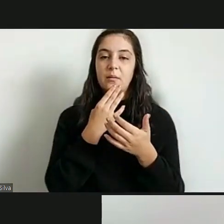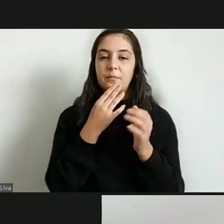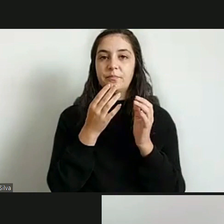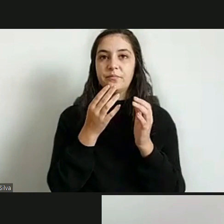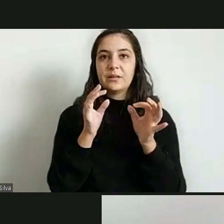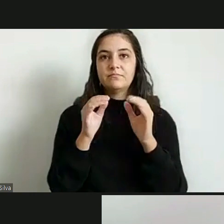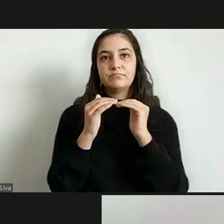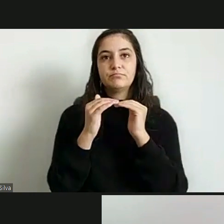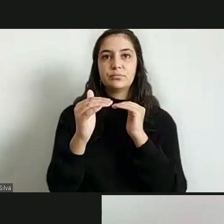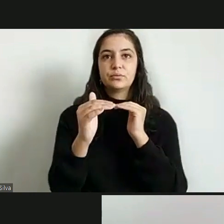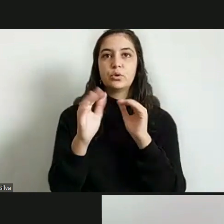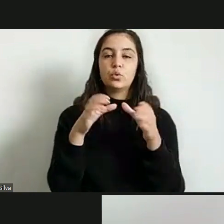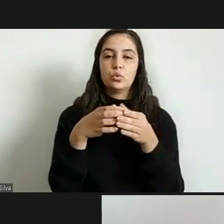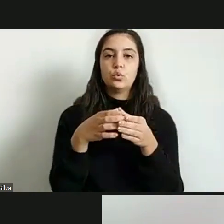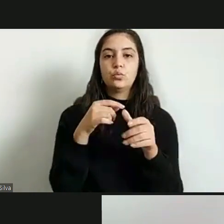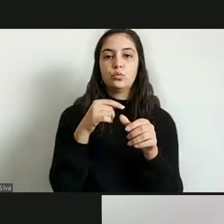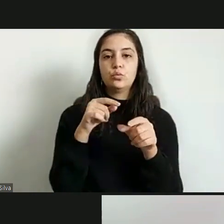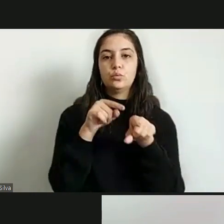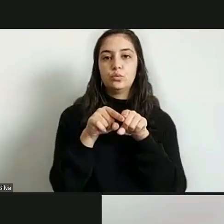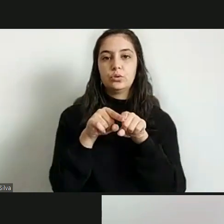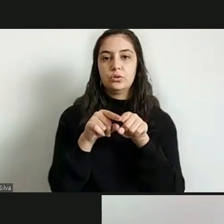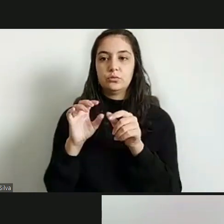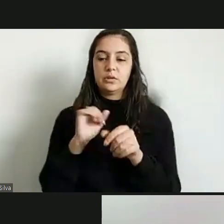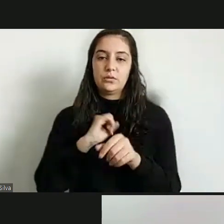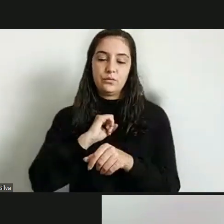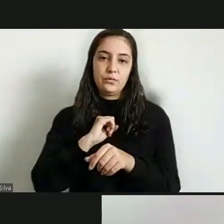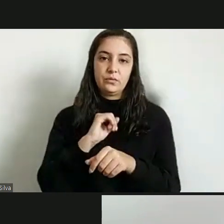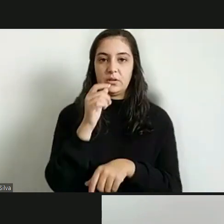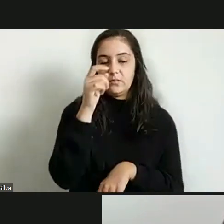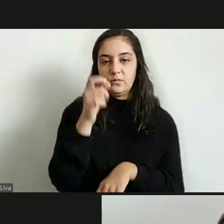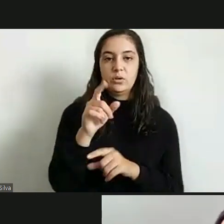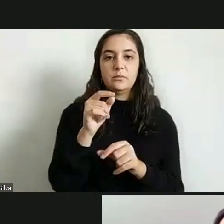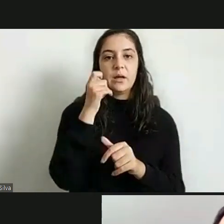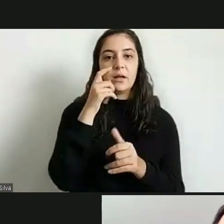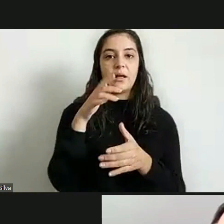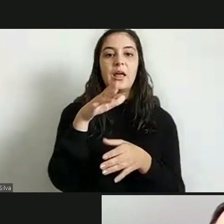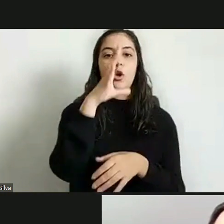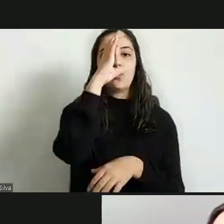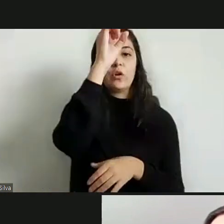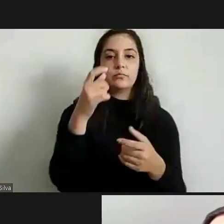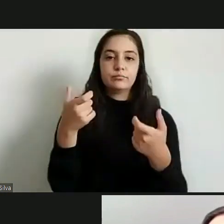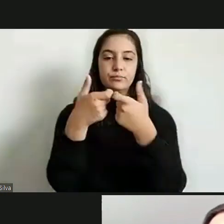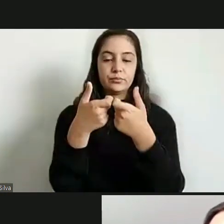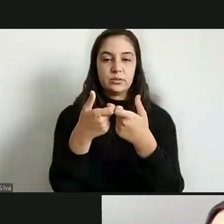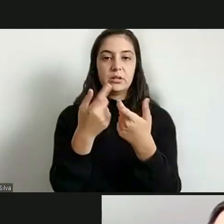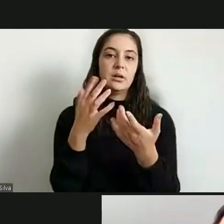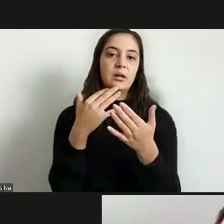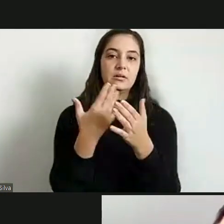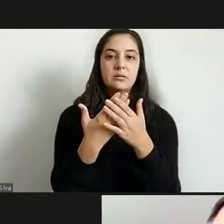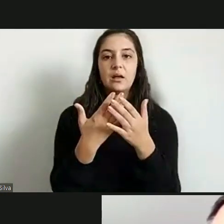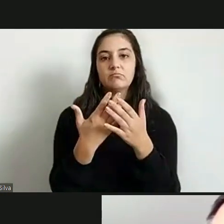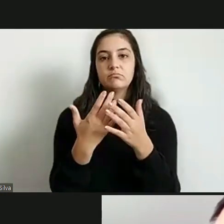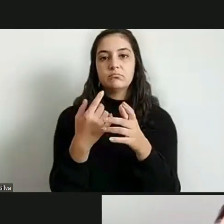alineamiento color partidario en relación al ciudadano y a quien está en el gobierno. Entonces también controlamos por esse elemento.